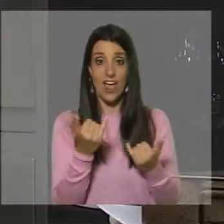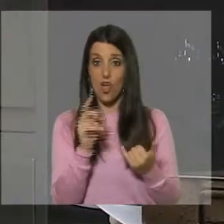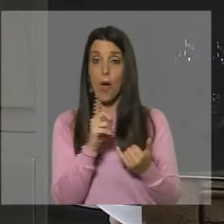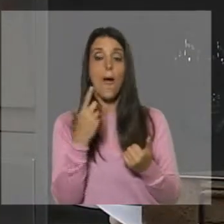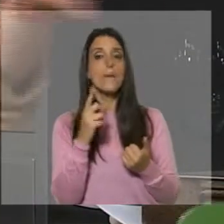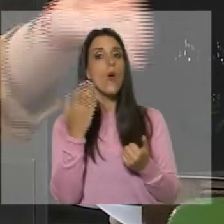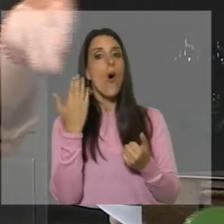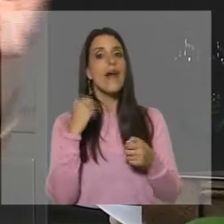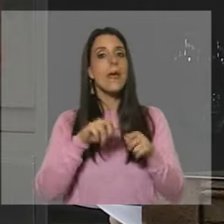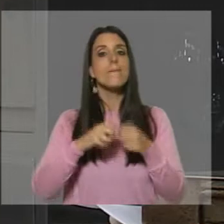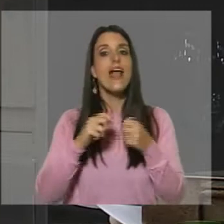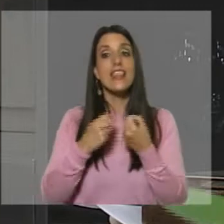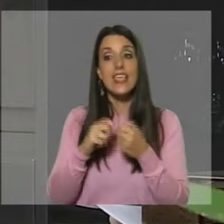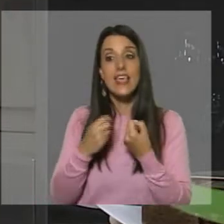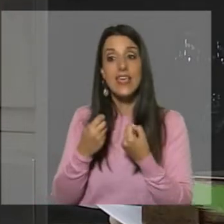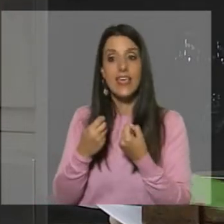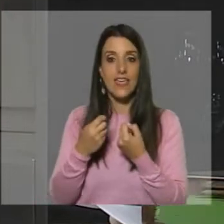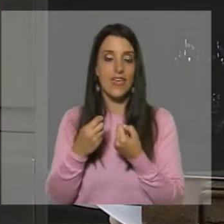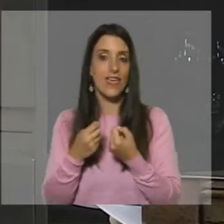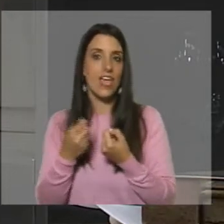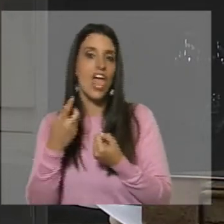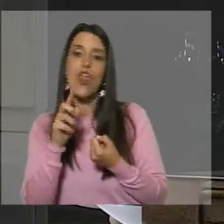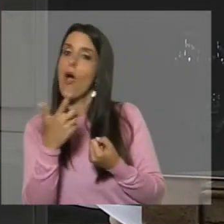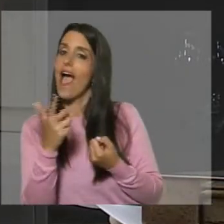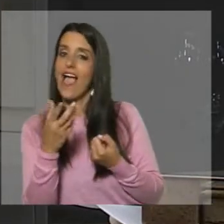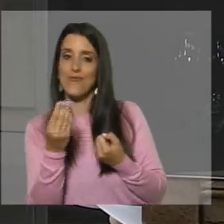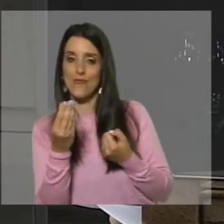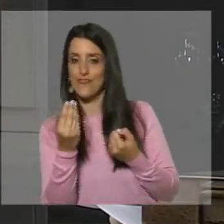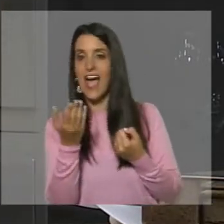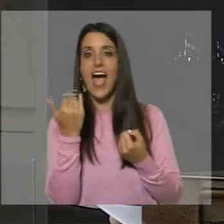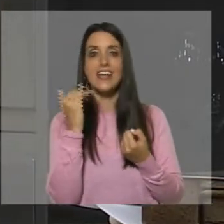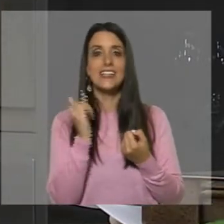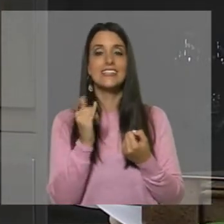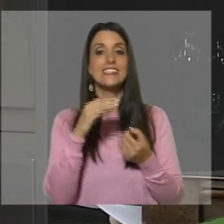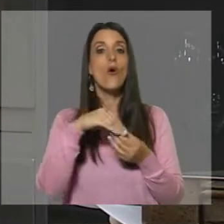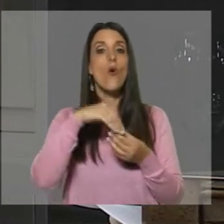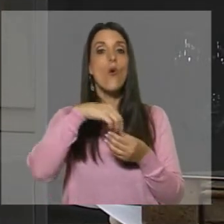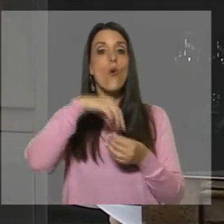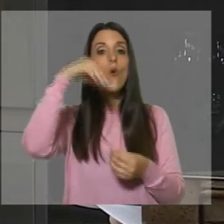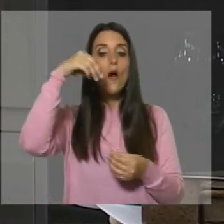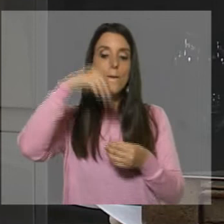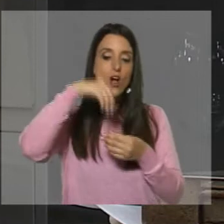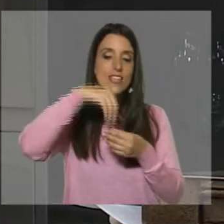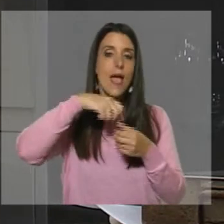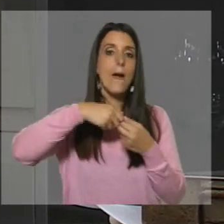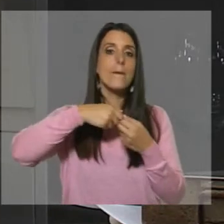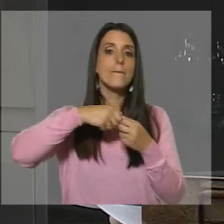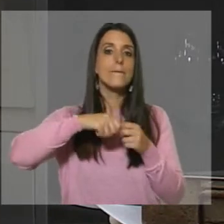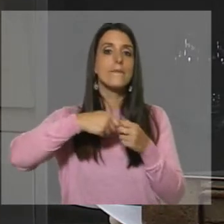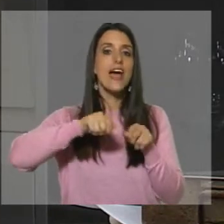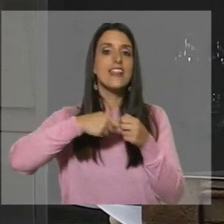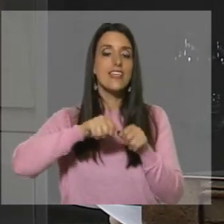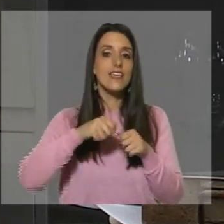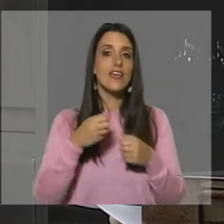vendía el, bueno, el manicero. Se vende, se todo, vende. Pero no hay tanto. El cucurucho con los maní. ¿Se venden